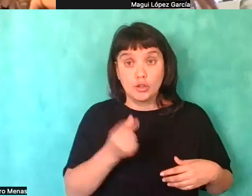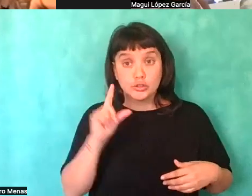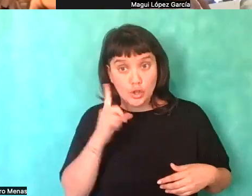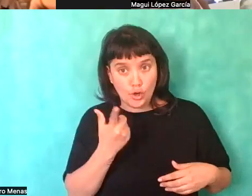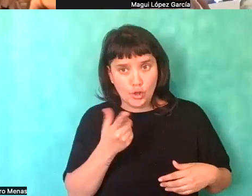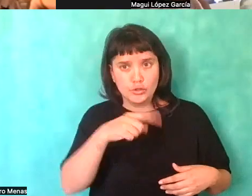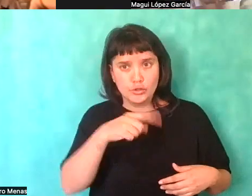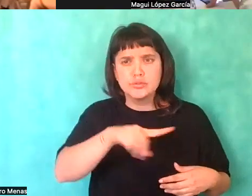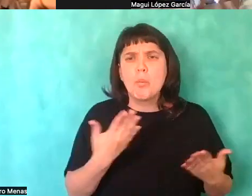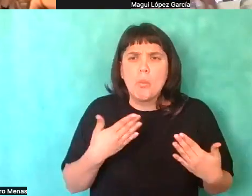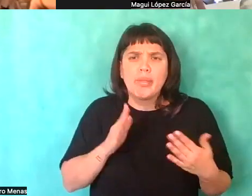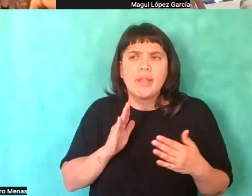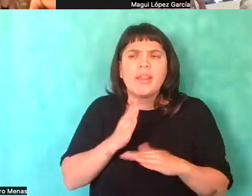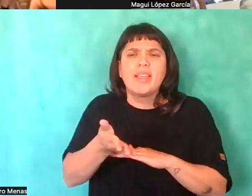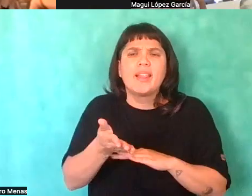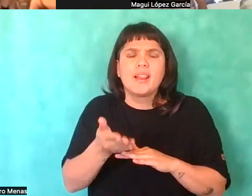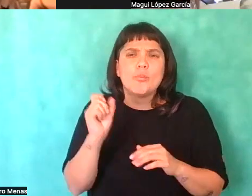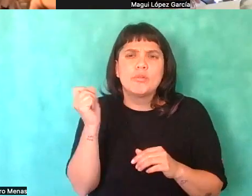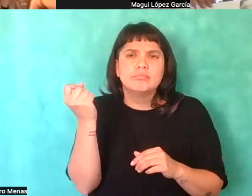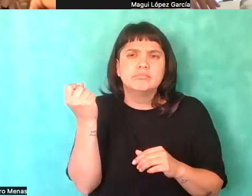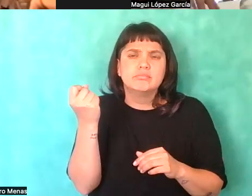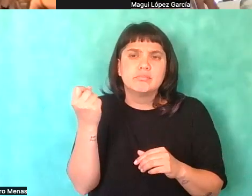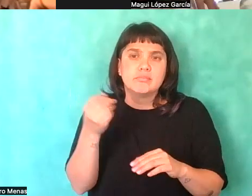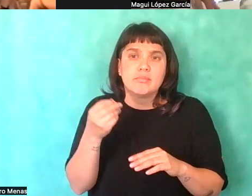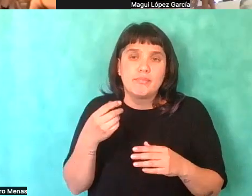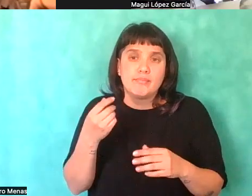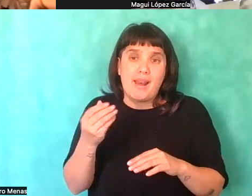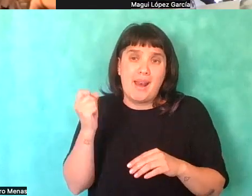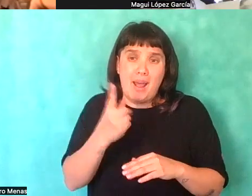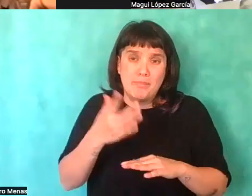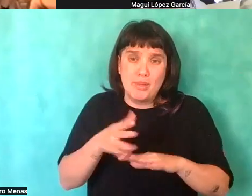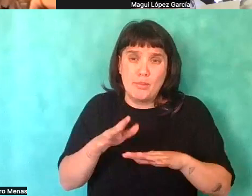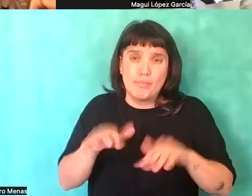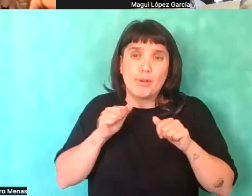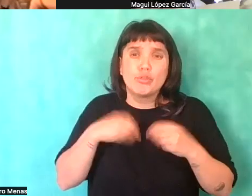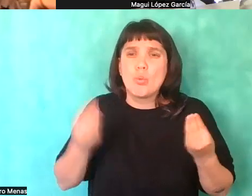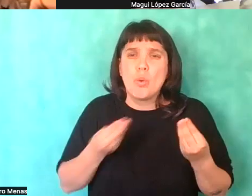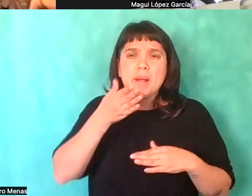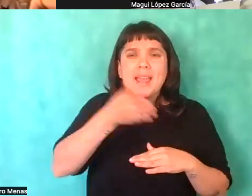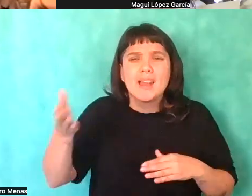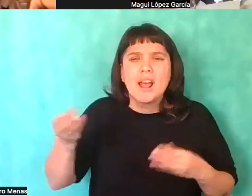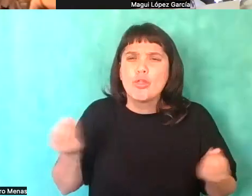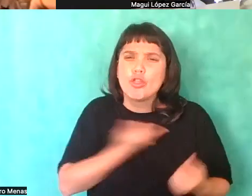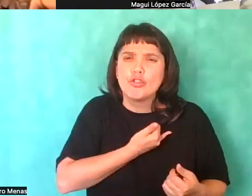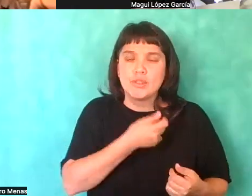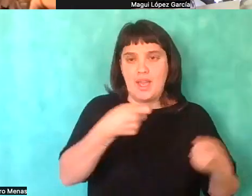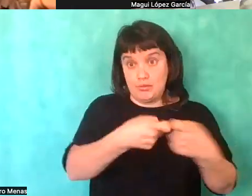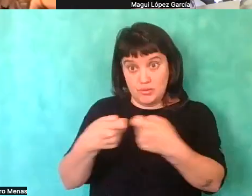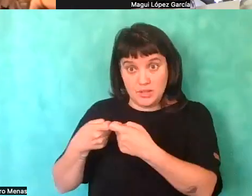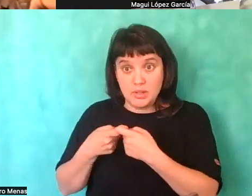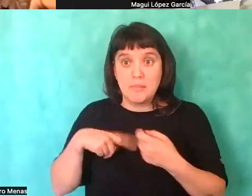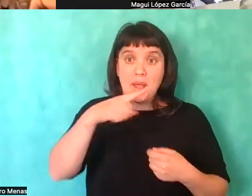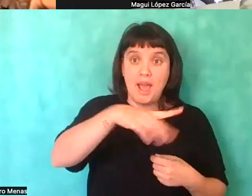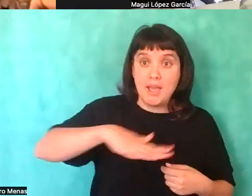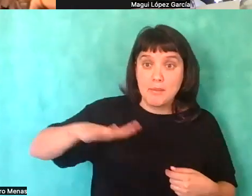lo antes posible, digamos, en el desarrollo lingüístico de los chicos a asociaciones, justamente para tener espacios donde puedan aprender la lengua y aprender ellos